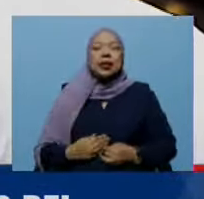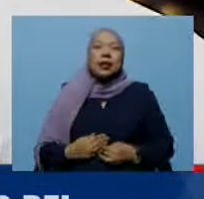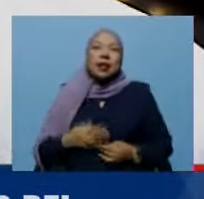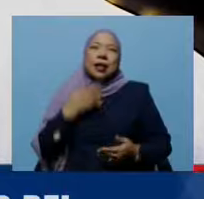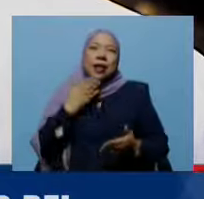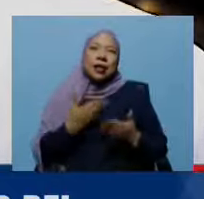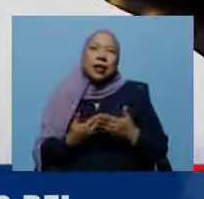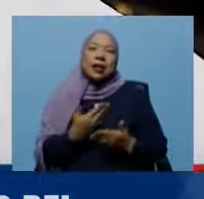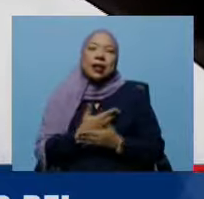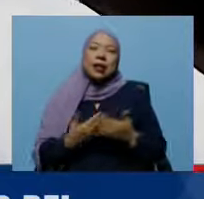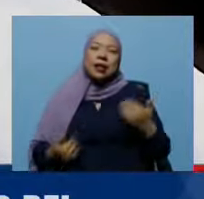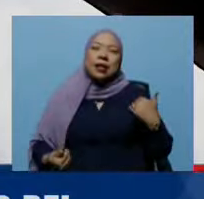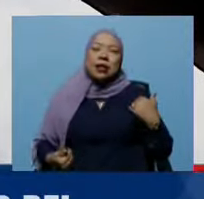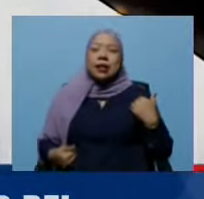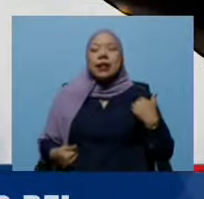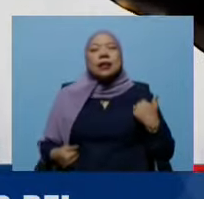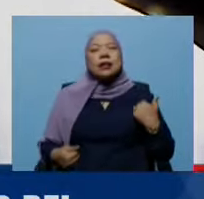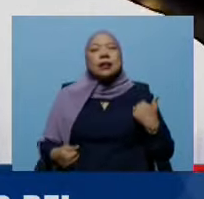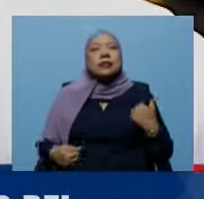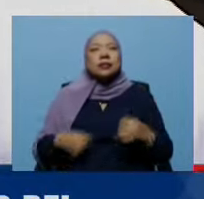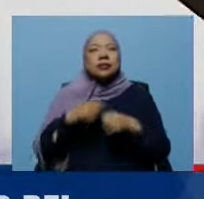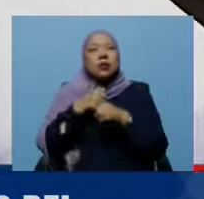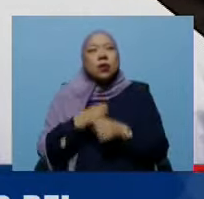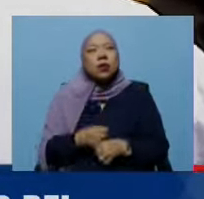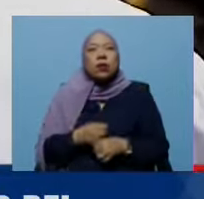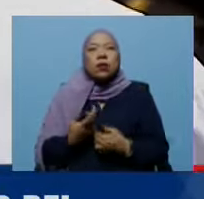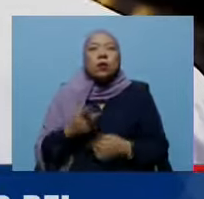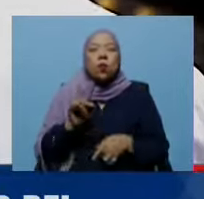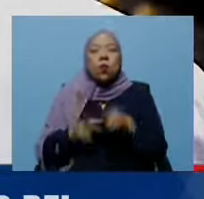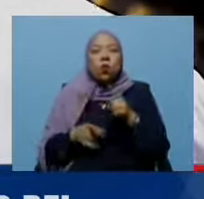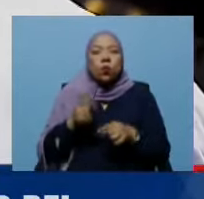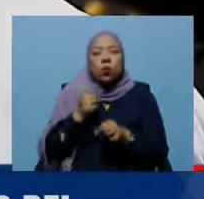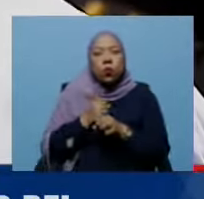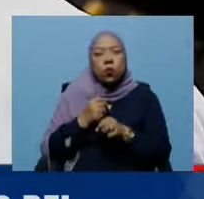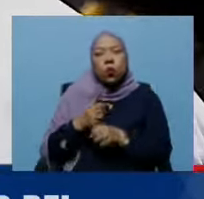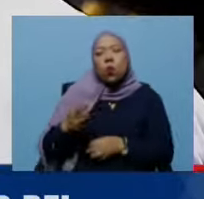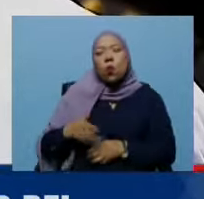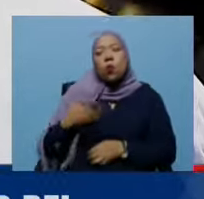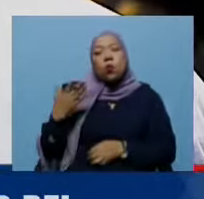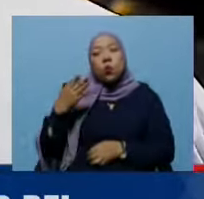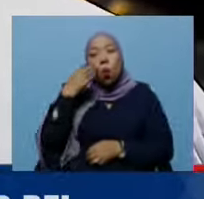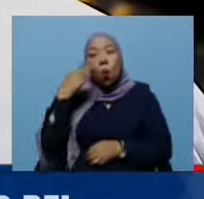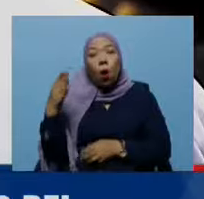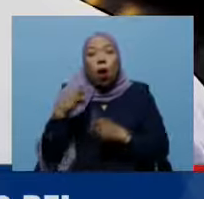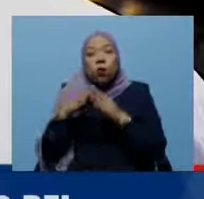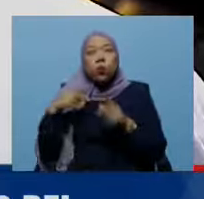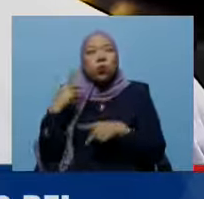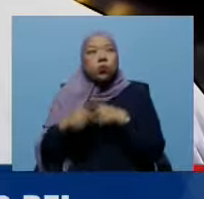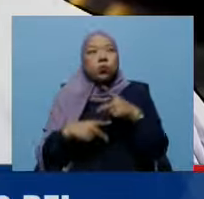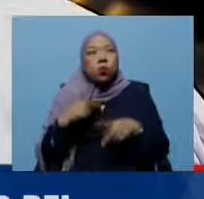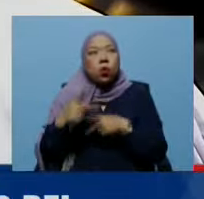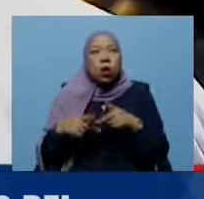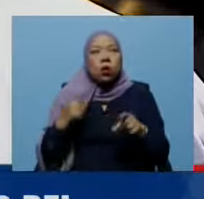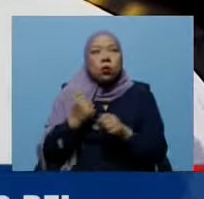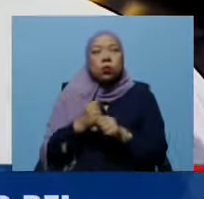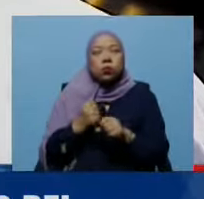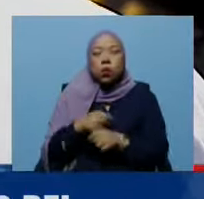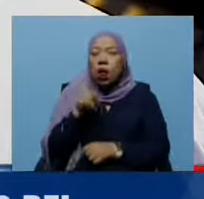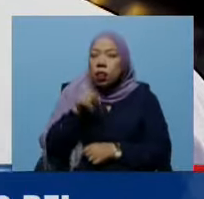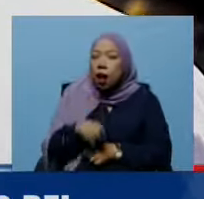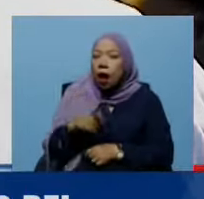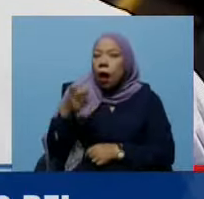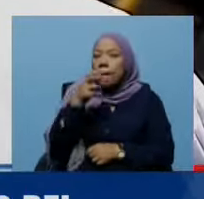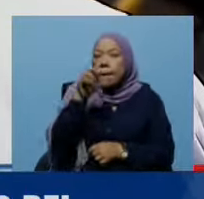Muchísimas gracias, de verdad, presidente. Estamos aquí esperando que de alguna forma usted pueda ver todo el proceso productivo y de alguna manera también